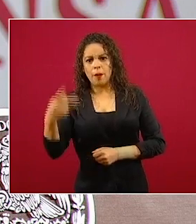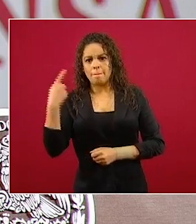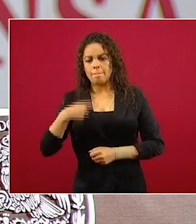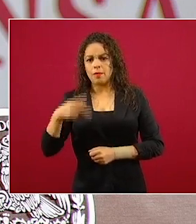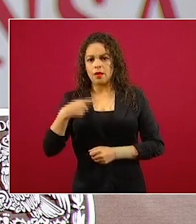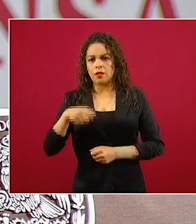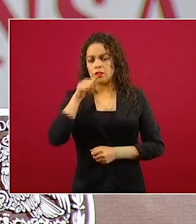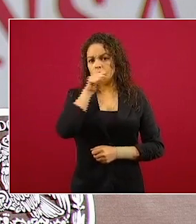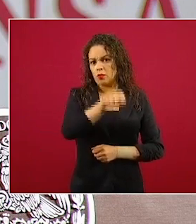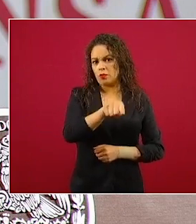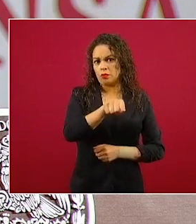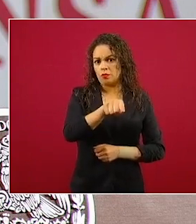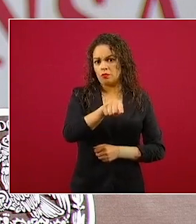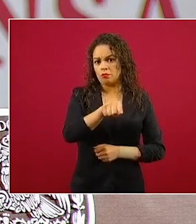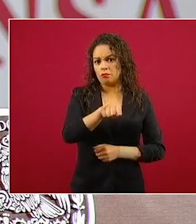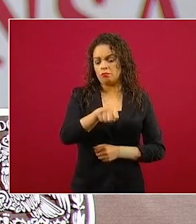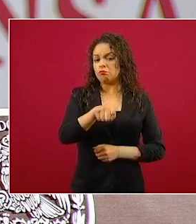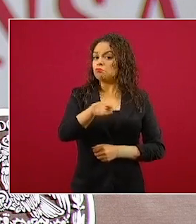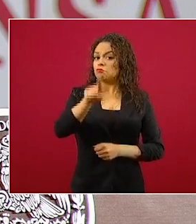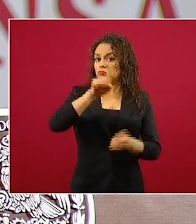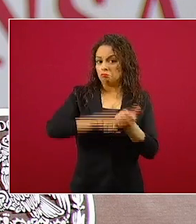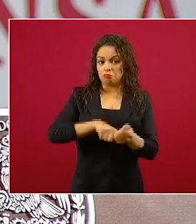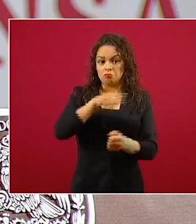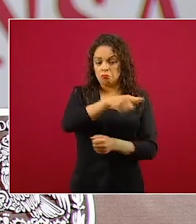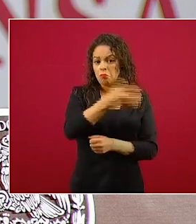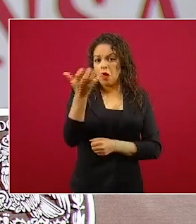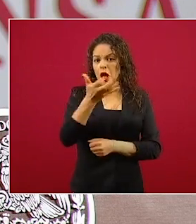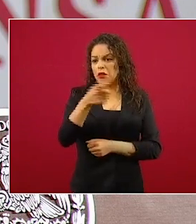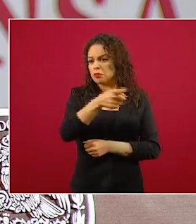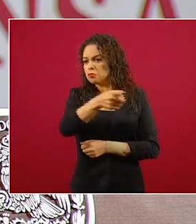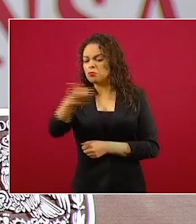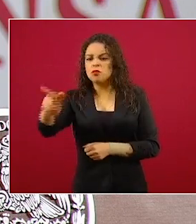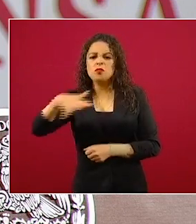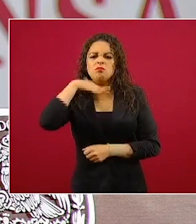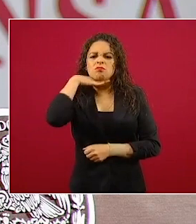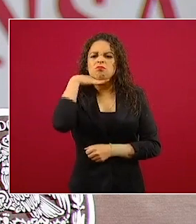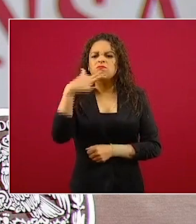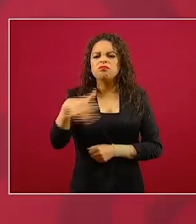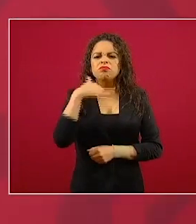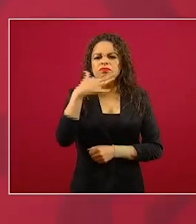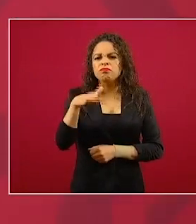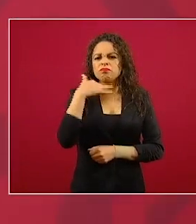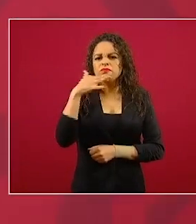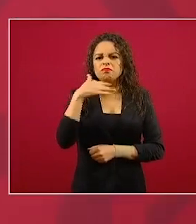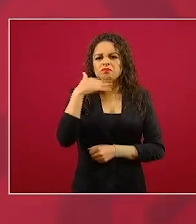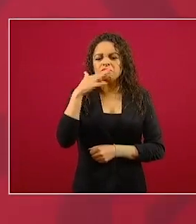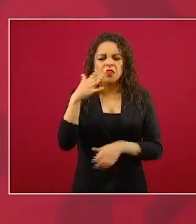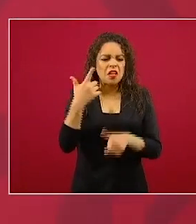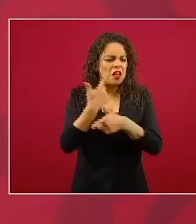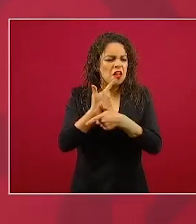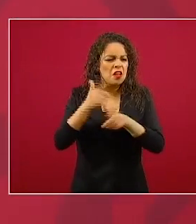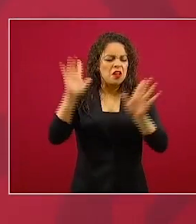de actos de corrupción, de cualquier ilegalidad,